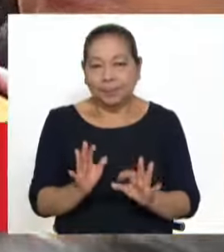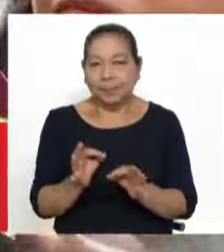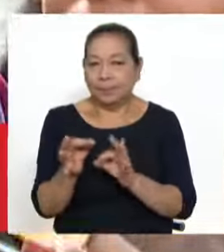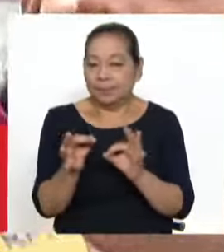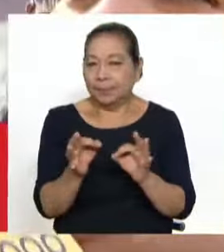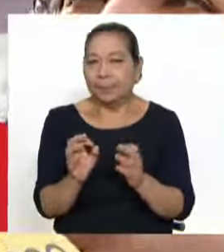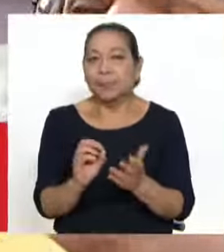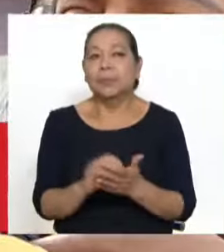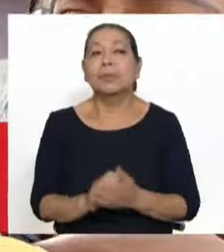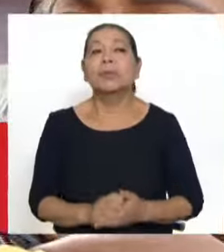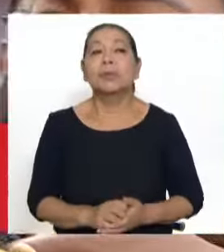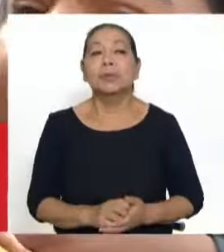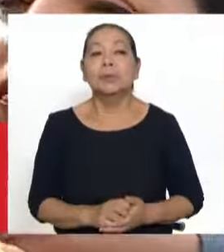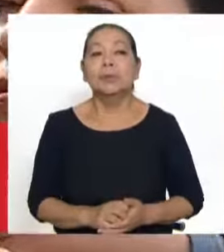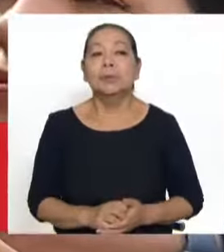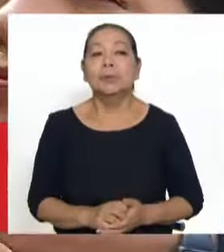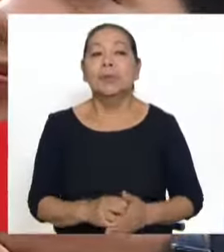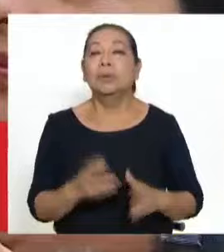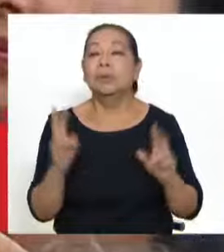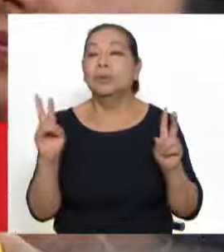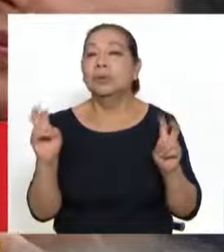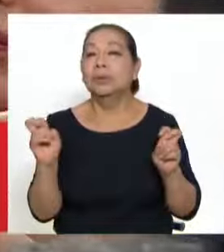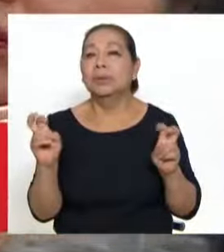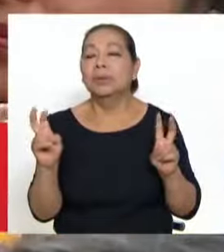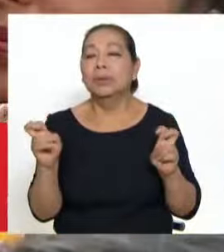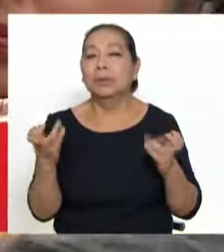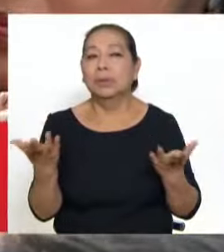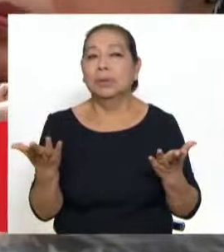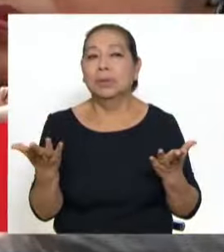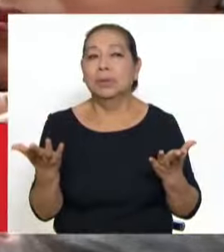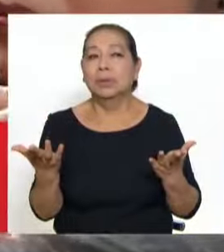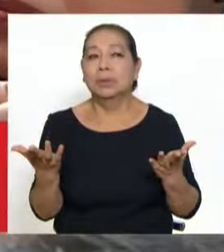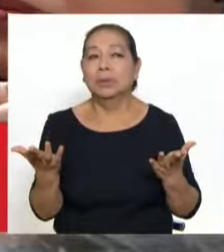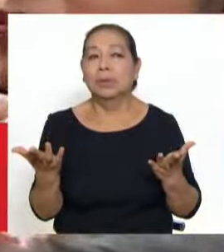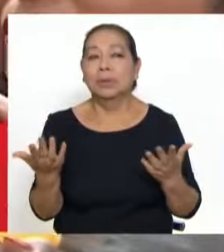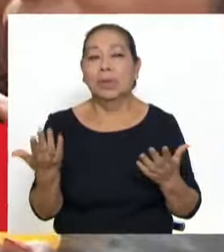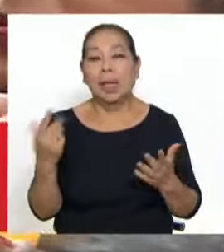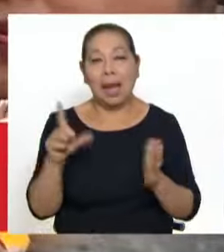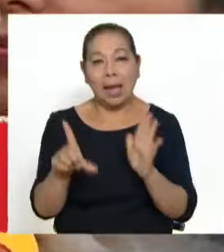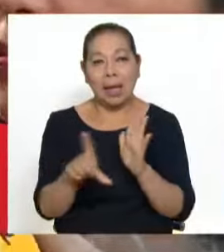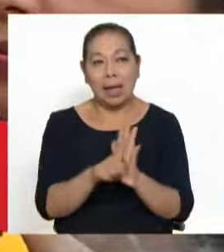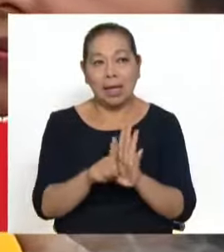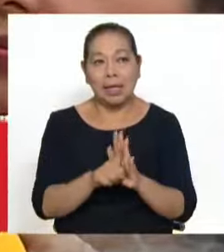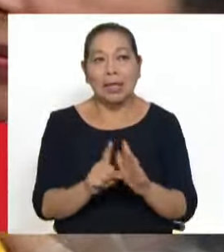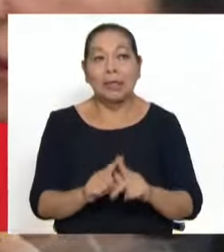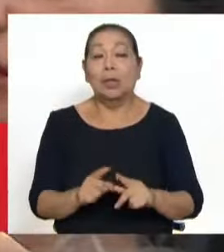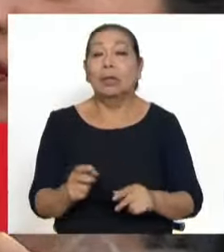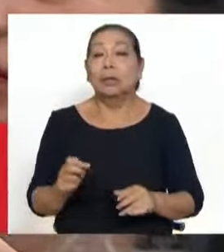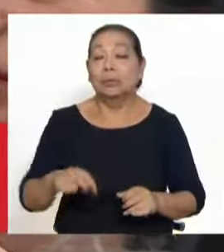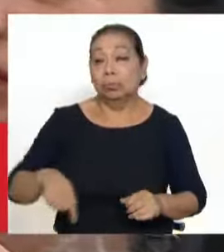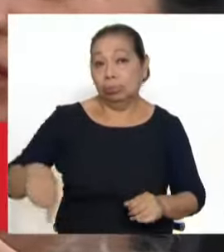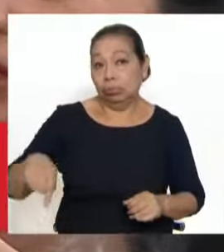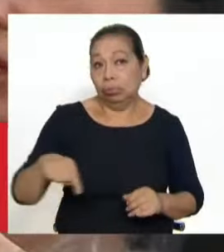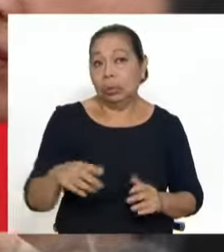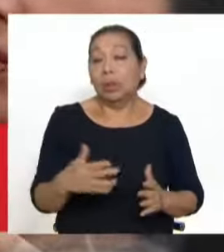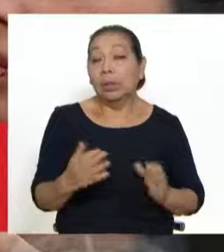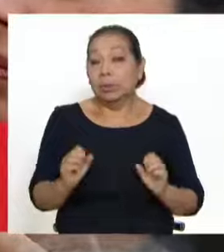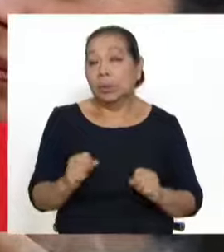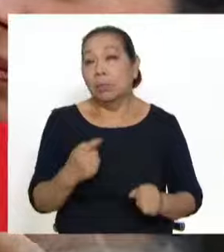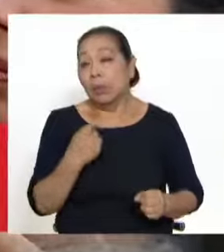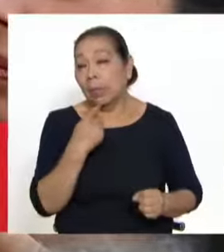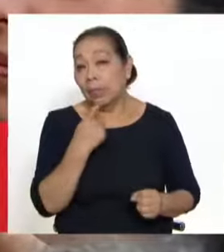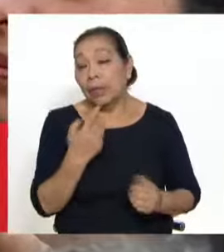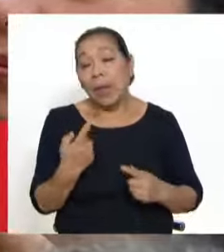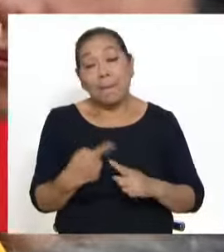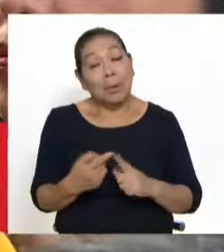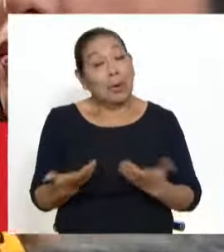Regresamos entonces a su pregunta sobre el tema de la ley recientemente votada. Nosotros hemos estimado,